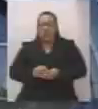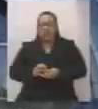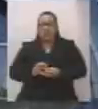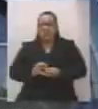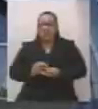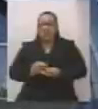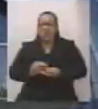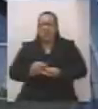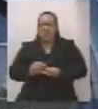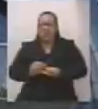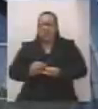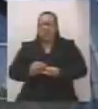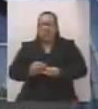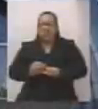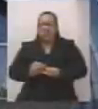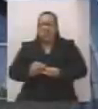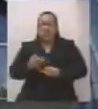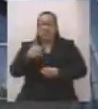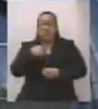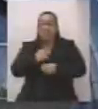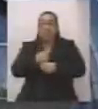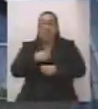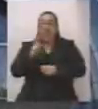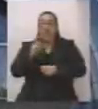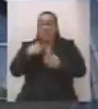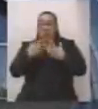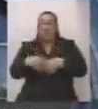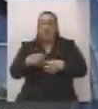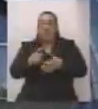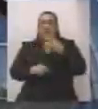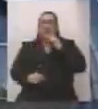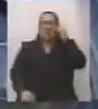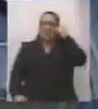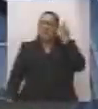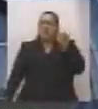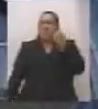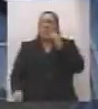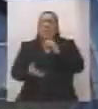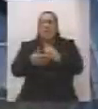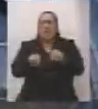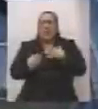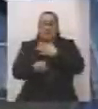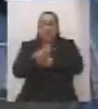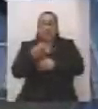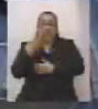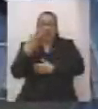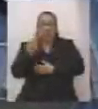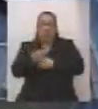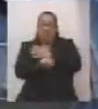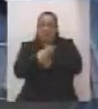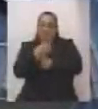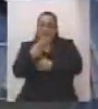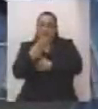Si soy un trabajador de y tú eres una empresa que está pensando en darme capacitación, si me